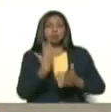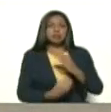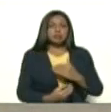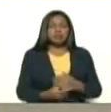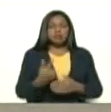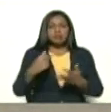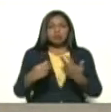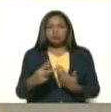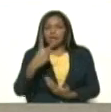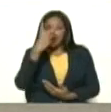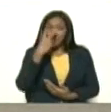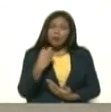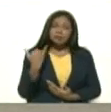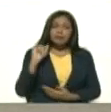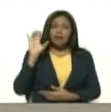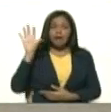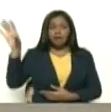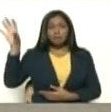miseria.